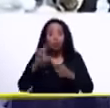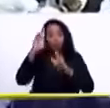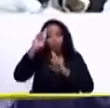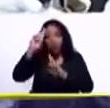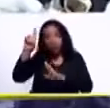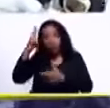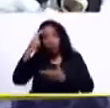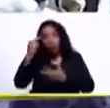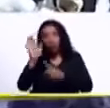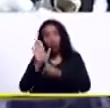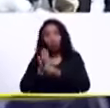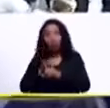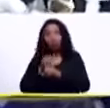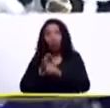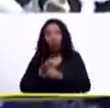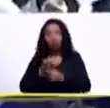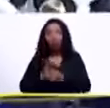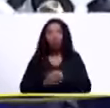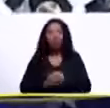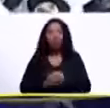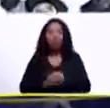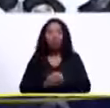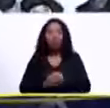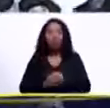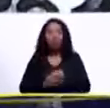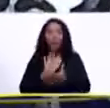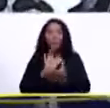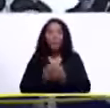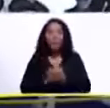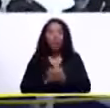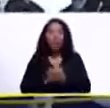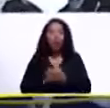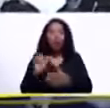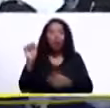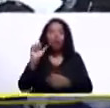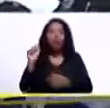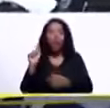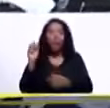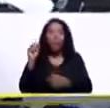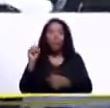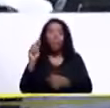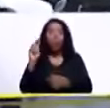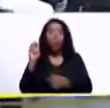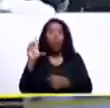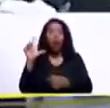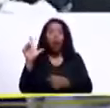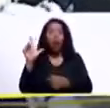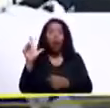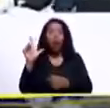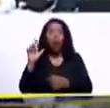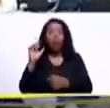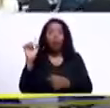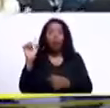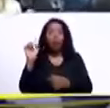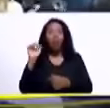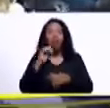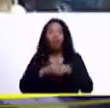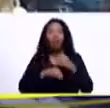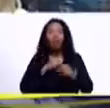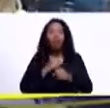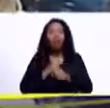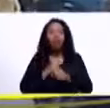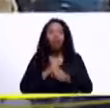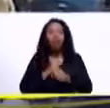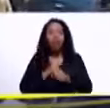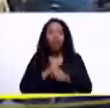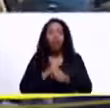y cariñosa, a el rabino Samuel Gerson de la Asociación Israelita de Venezuela, a